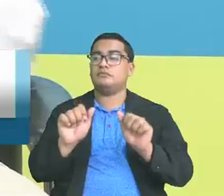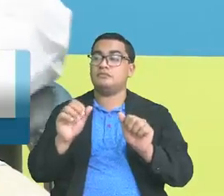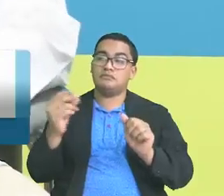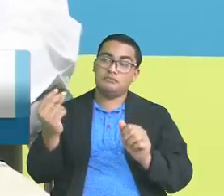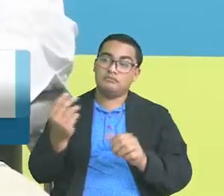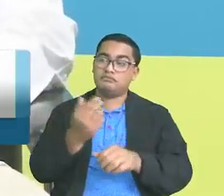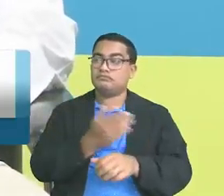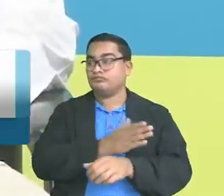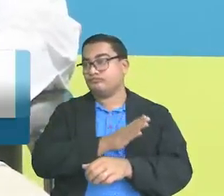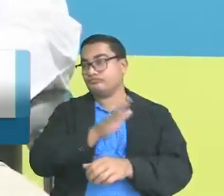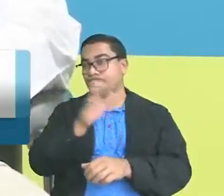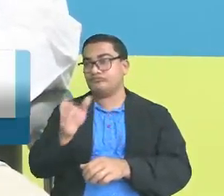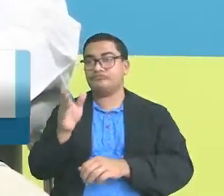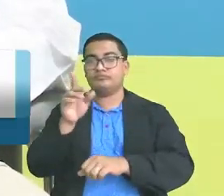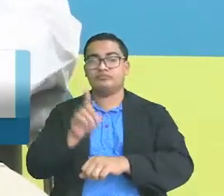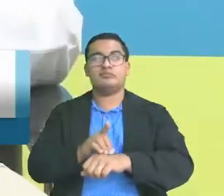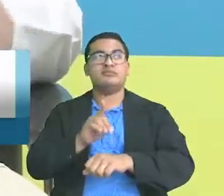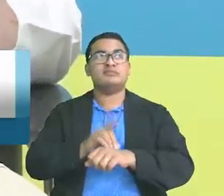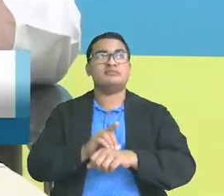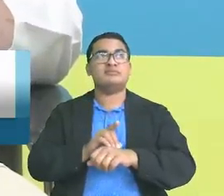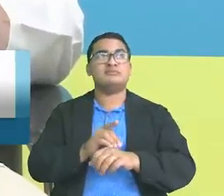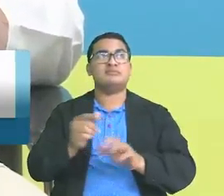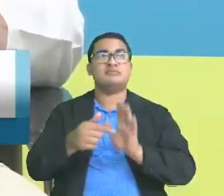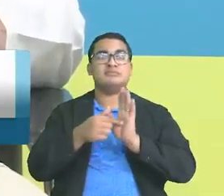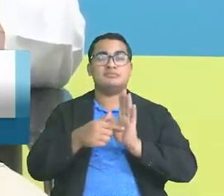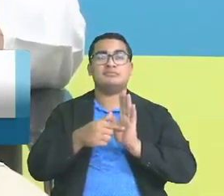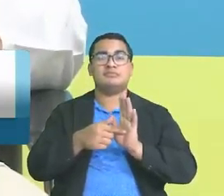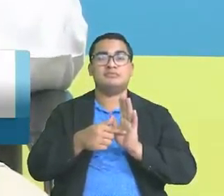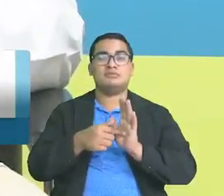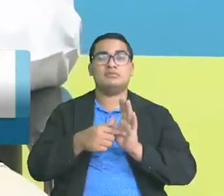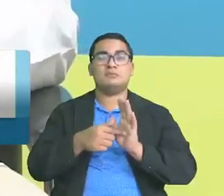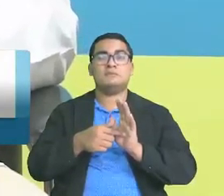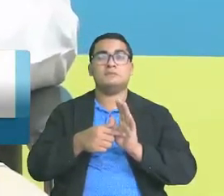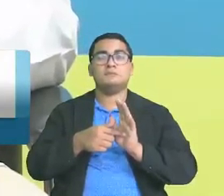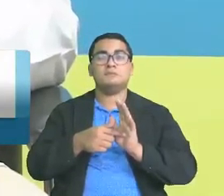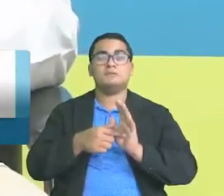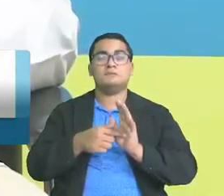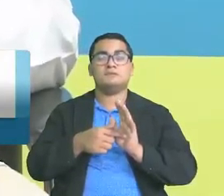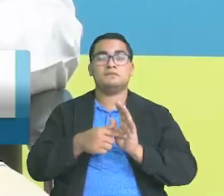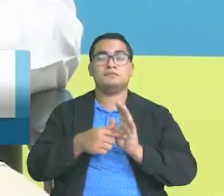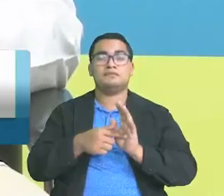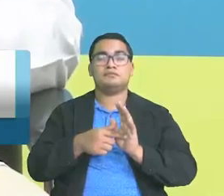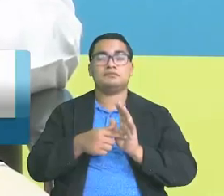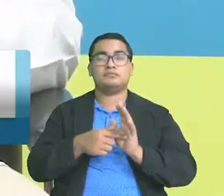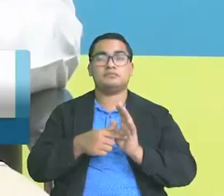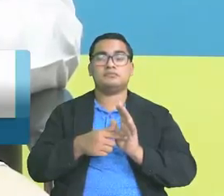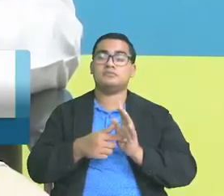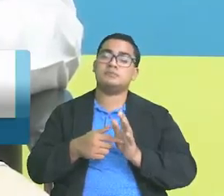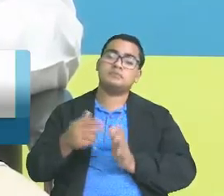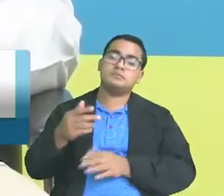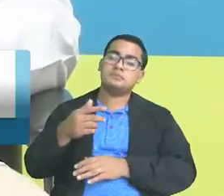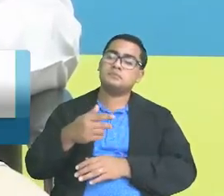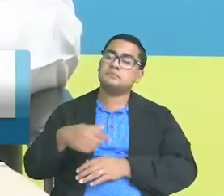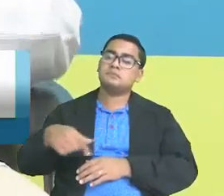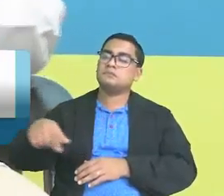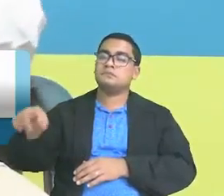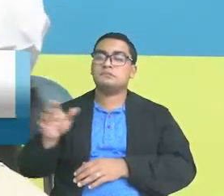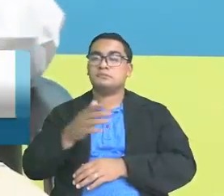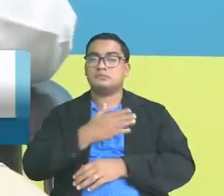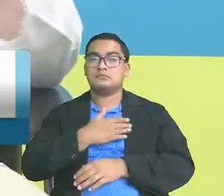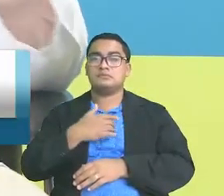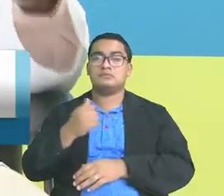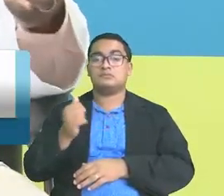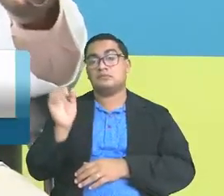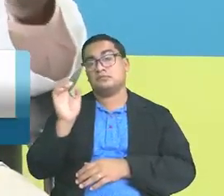médico y no esperar. Porque podemos caer en el hecho de que vamos, que es lo mejor, en el momento indicado,